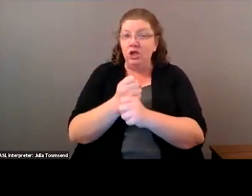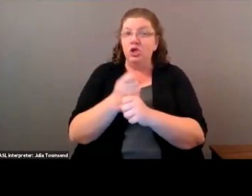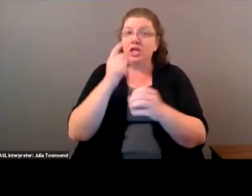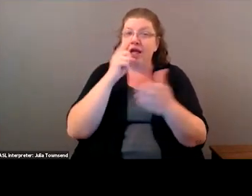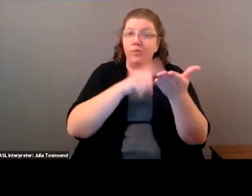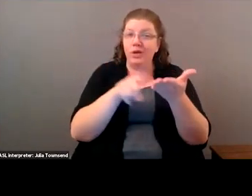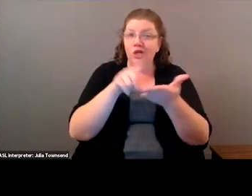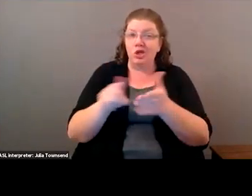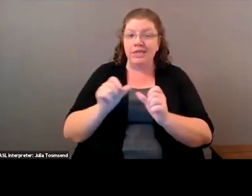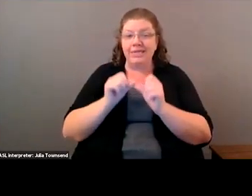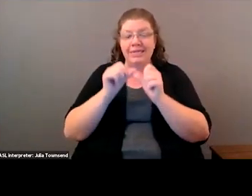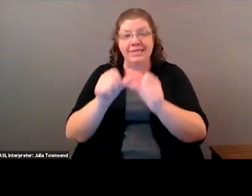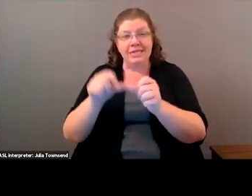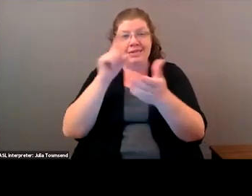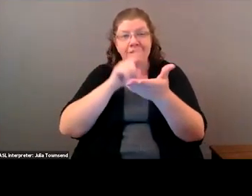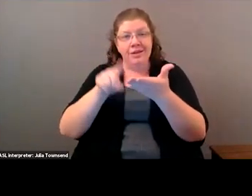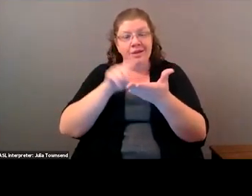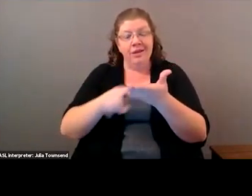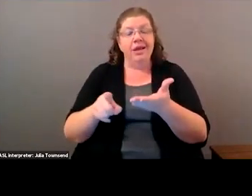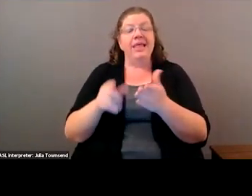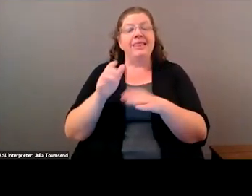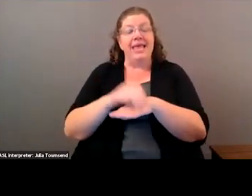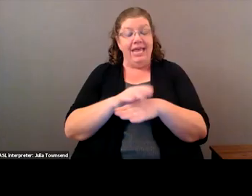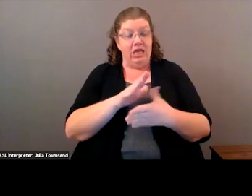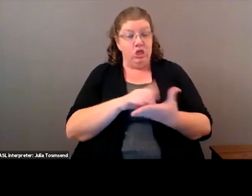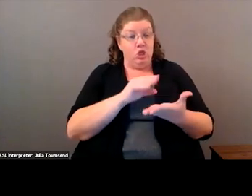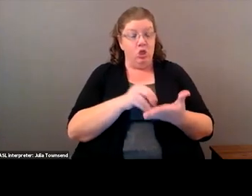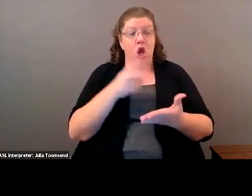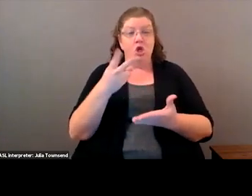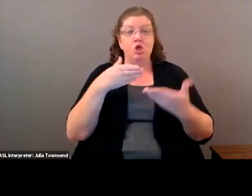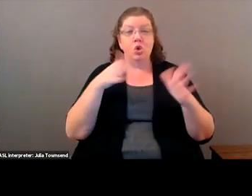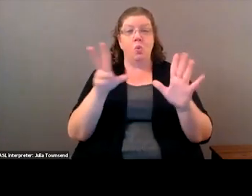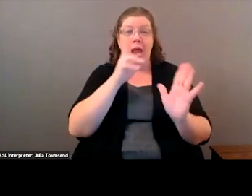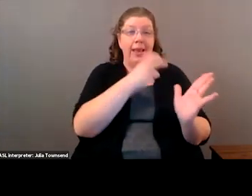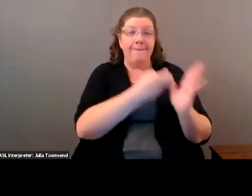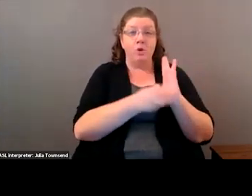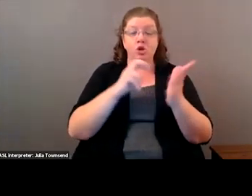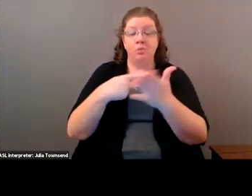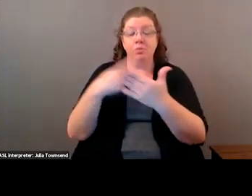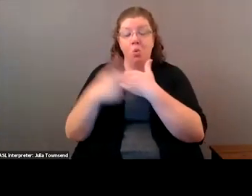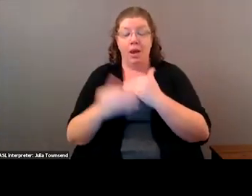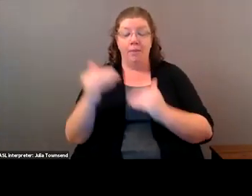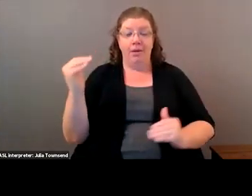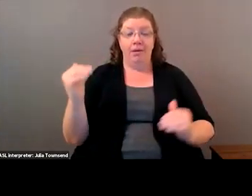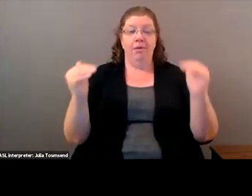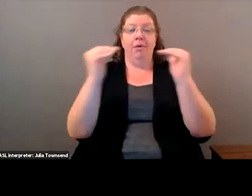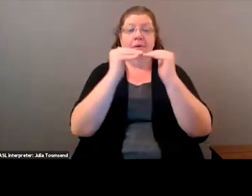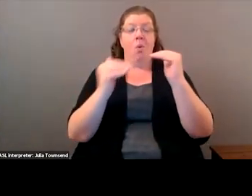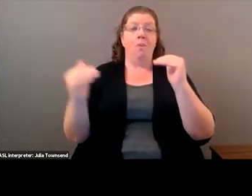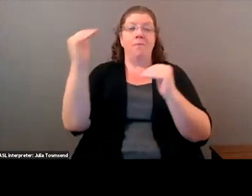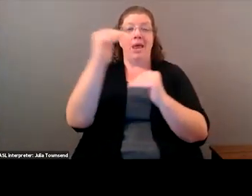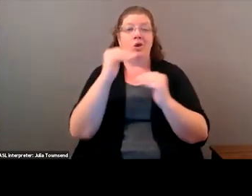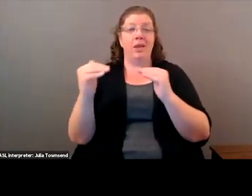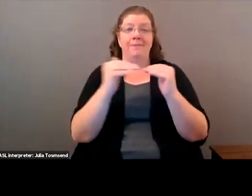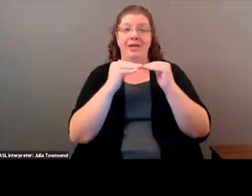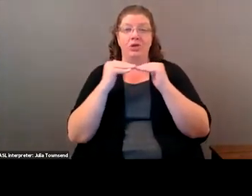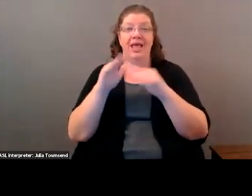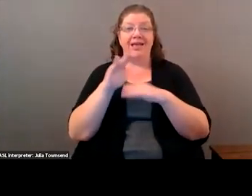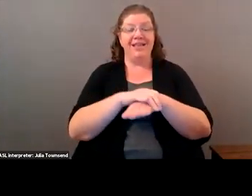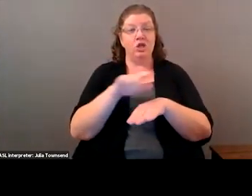las investigaciones demuestran que los estudiantes en este tipo de programas se desempeñan mejor o superior